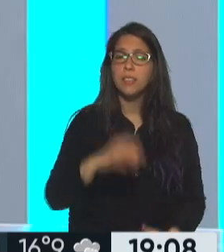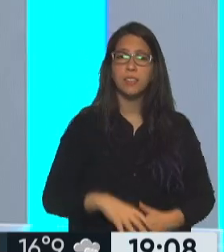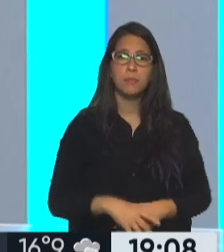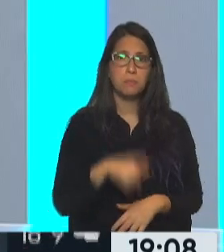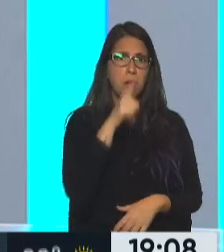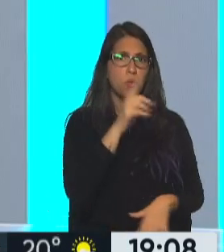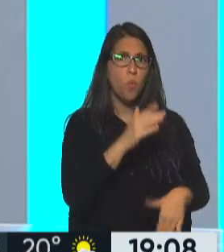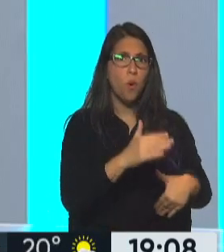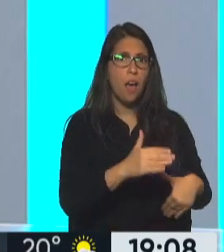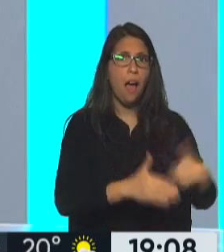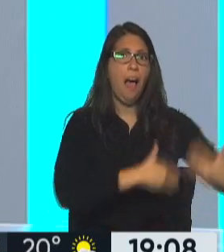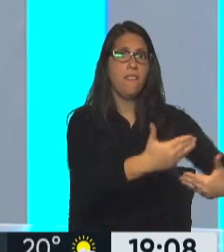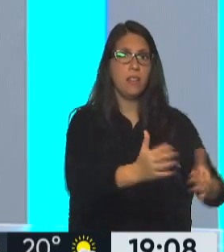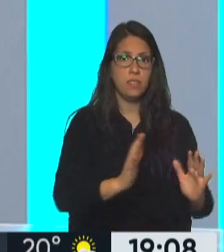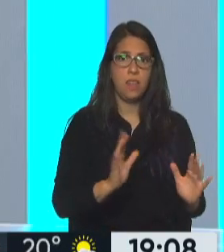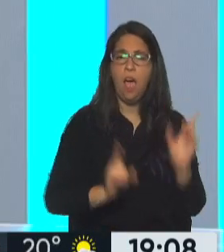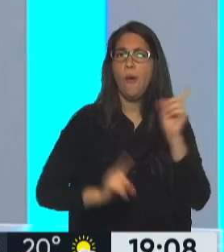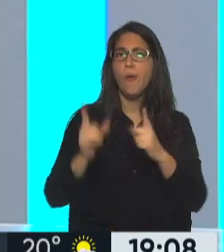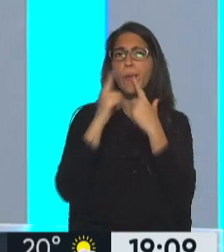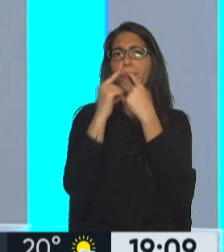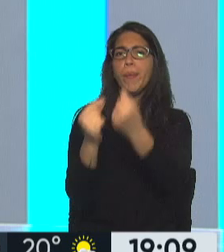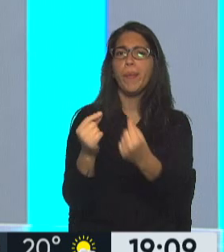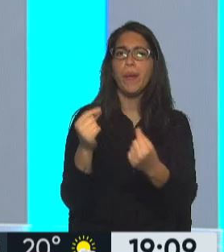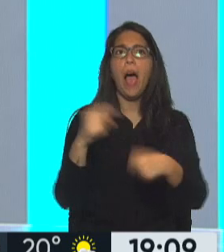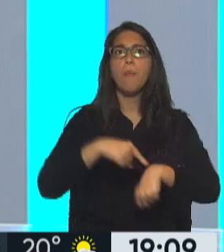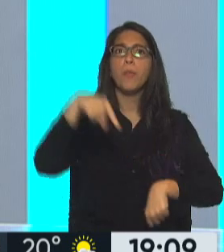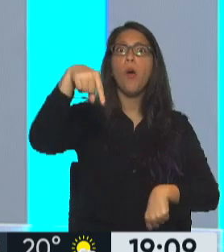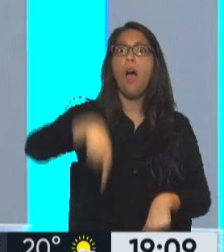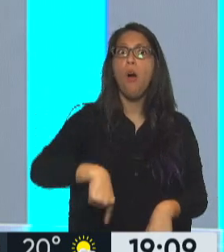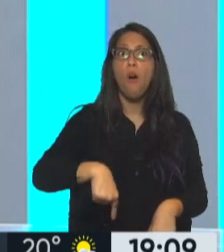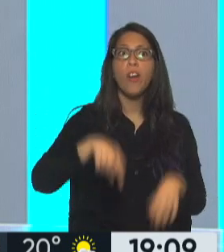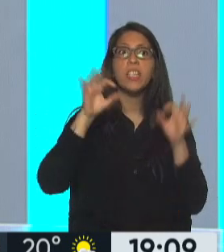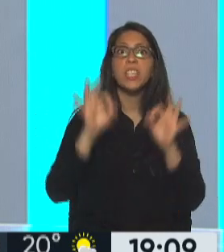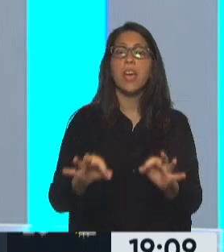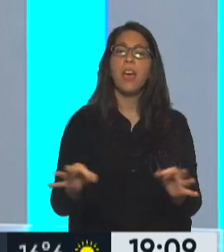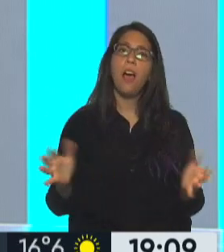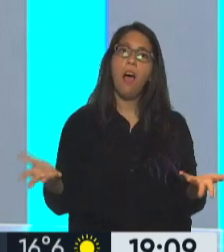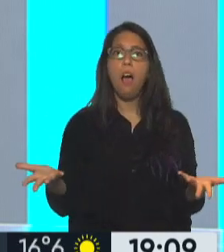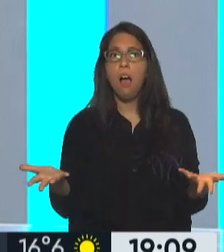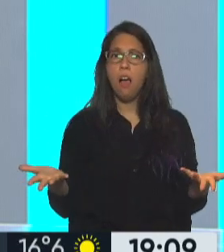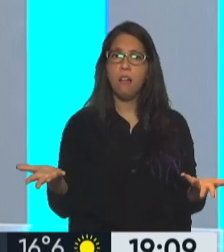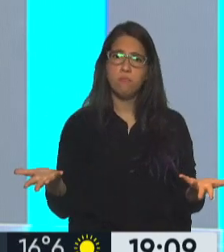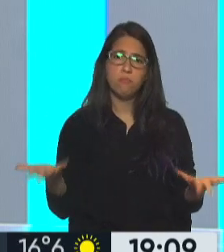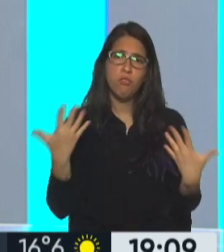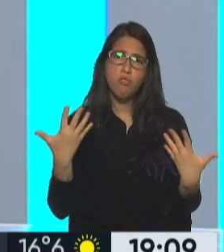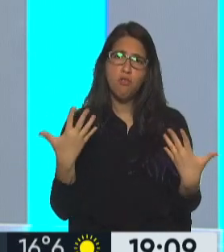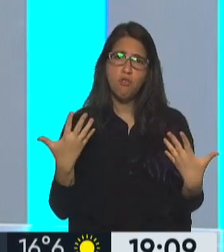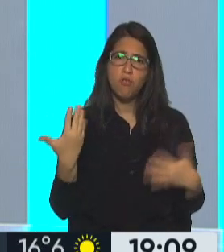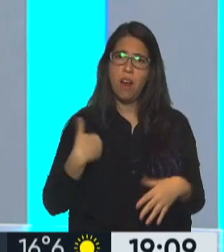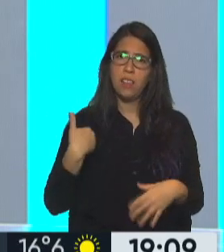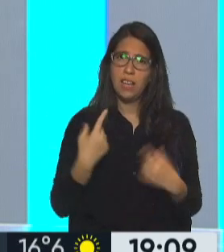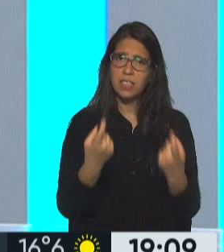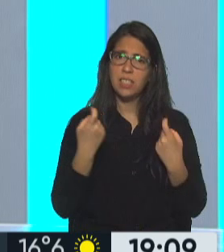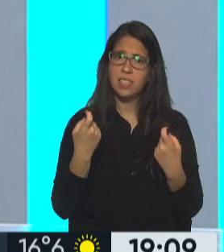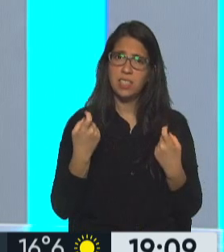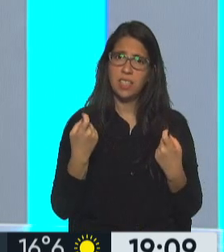es un avance este algunos se podrán quejar de que bueno llega en este momento este es obvio que nuestro país necesita una